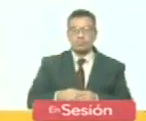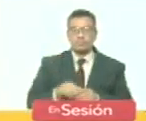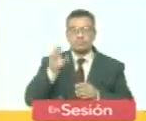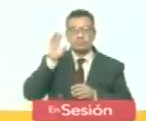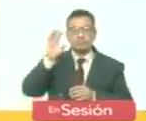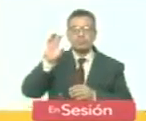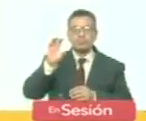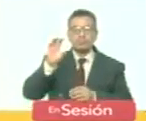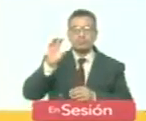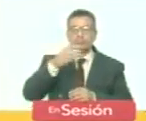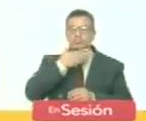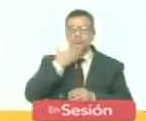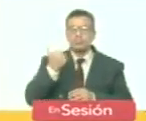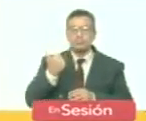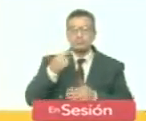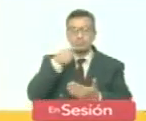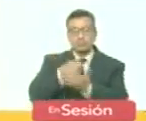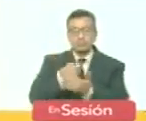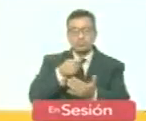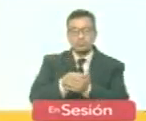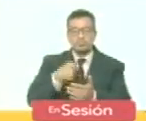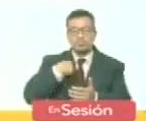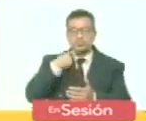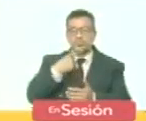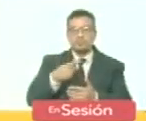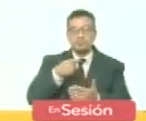país con el mejor salario, y no me refiero al